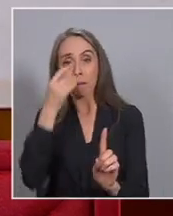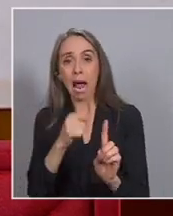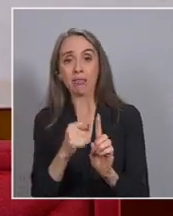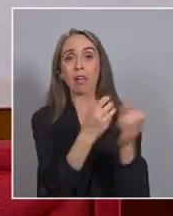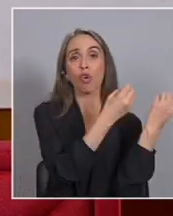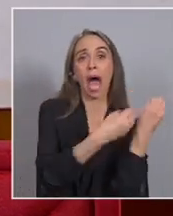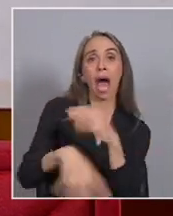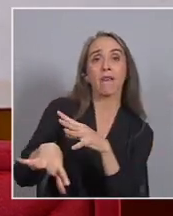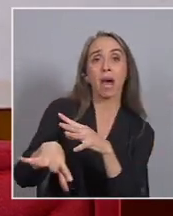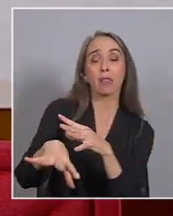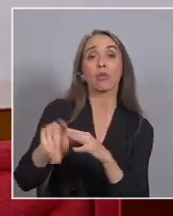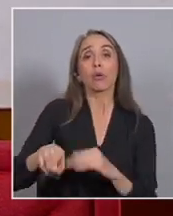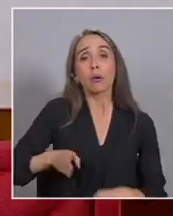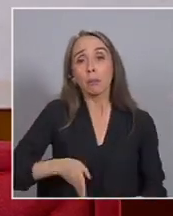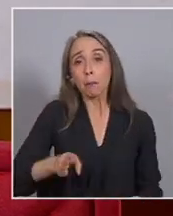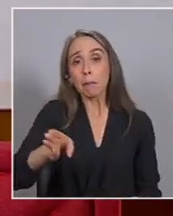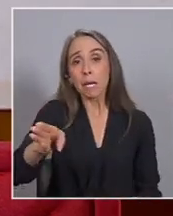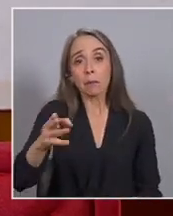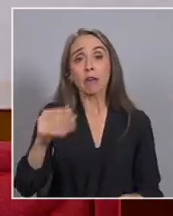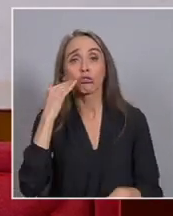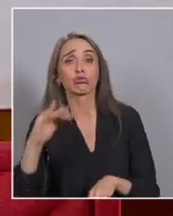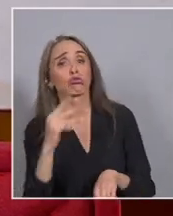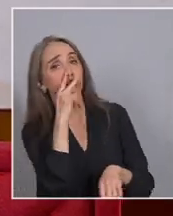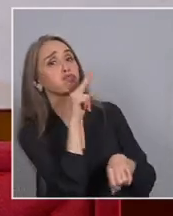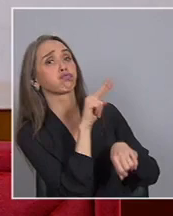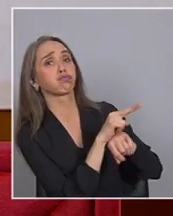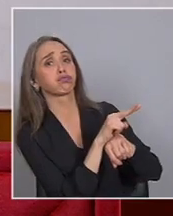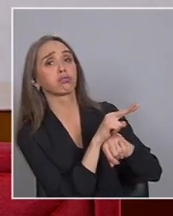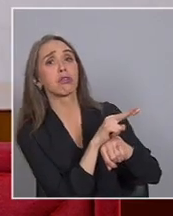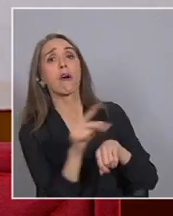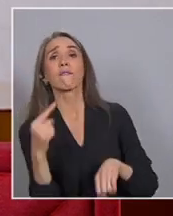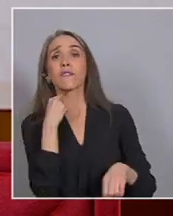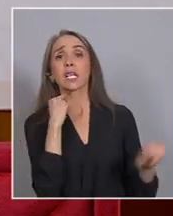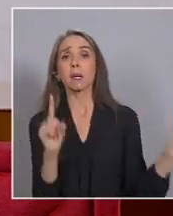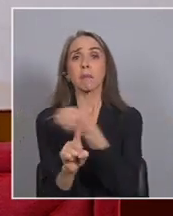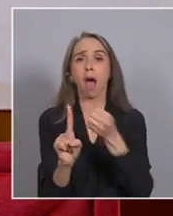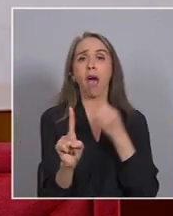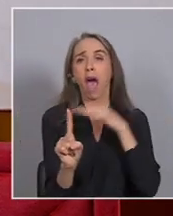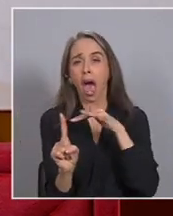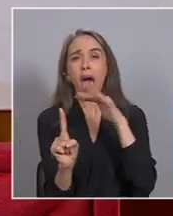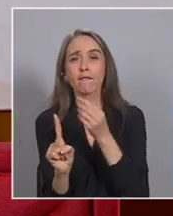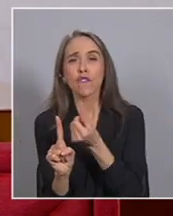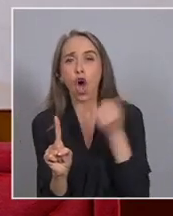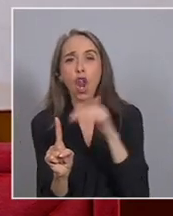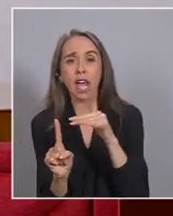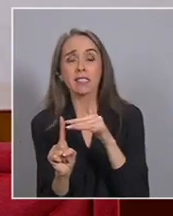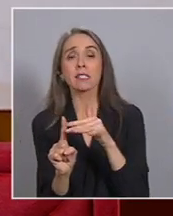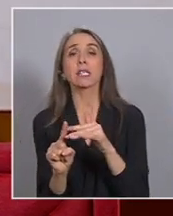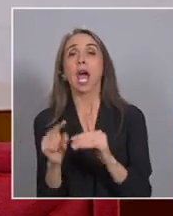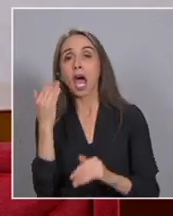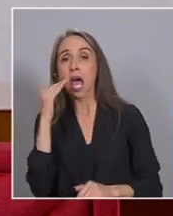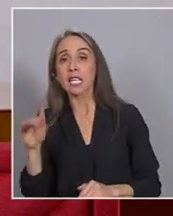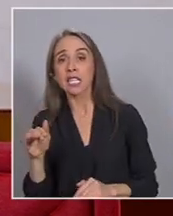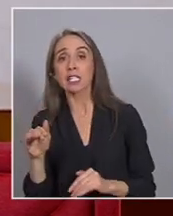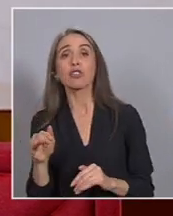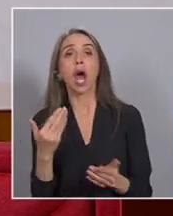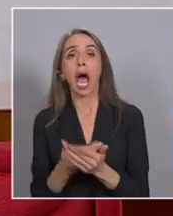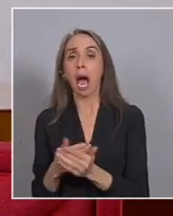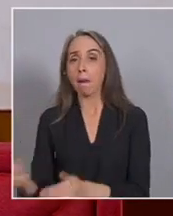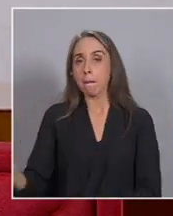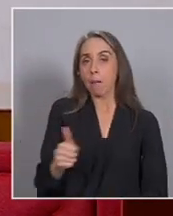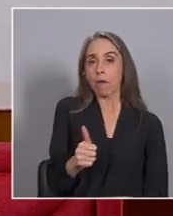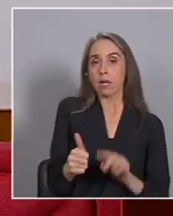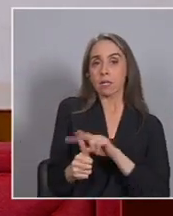abandono y que son permanentemente testigos o víctimas de violencia, que también son usados en beneficio económico de